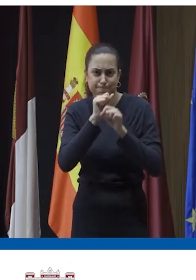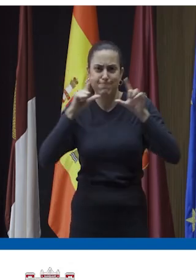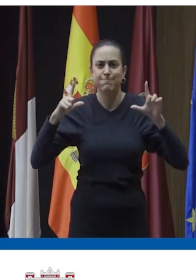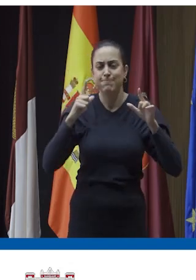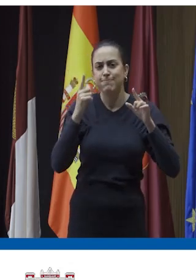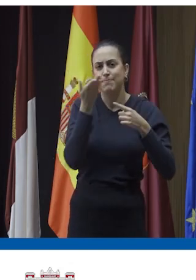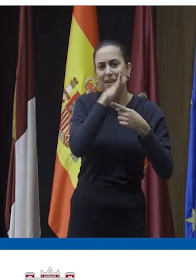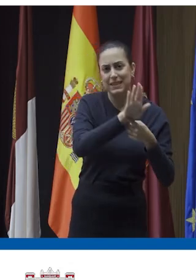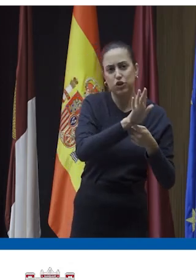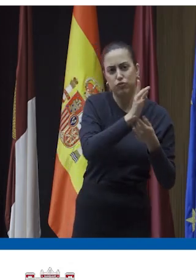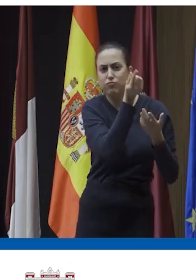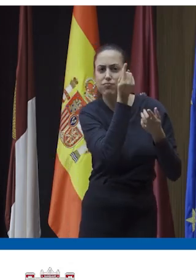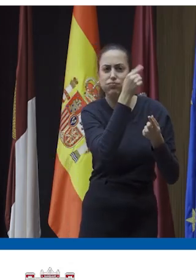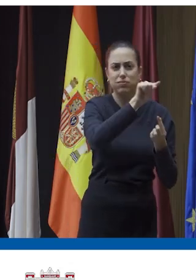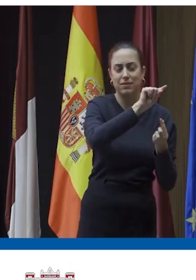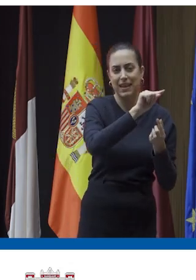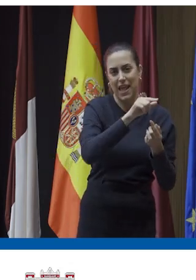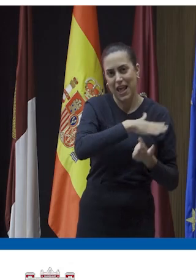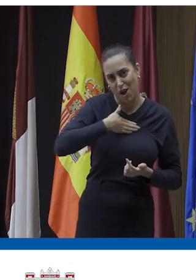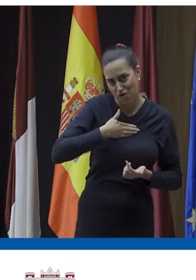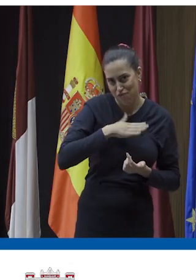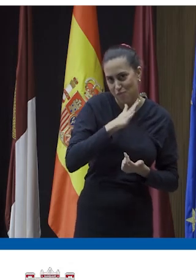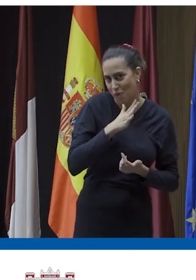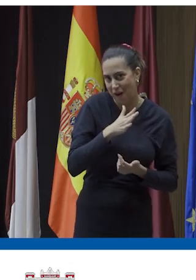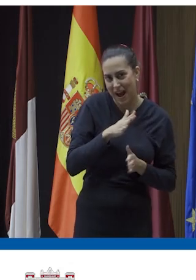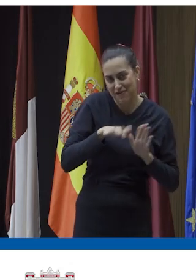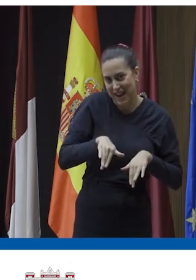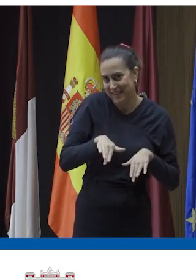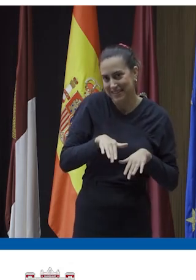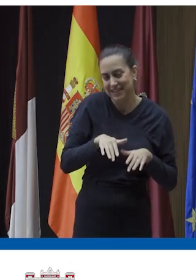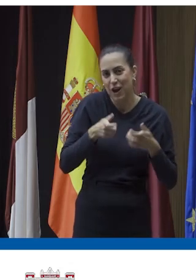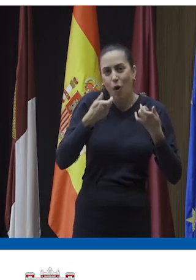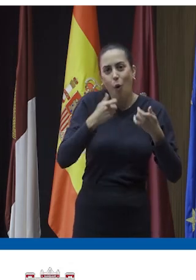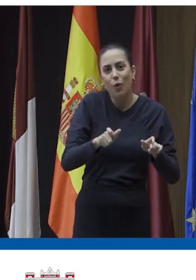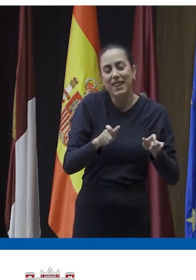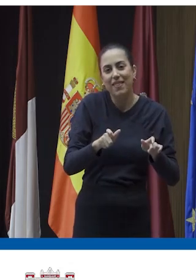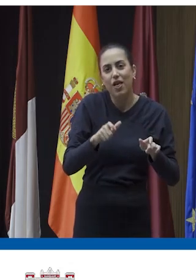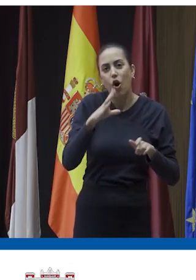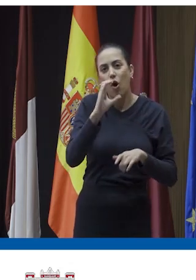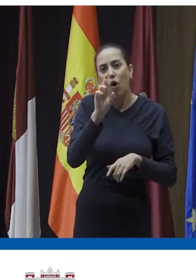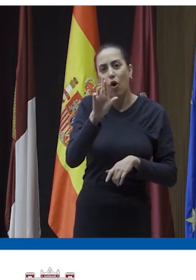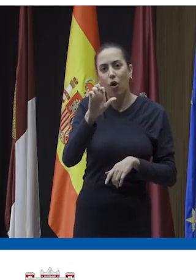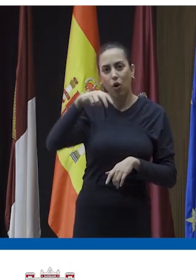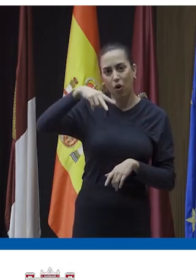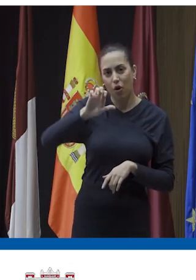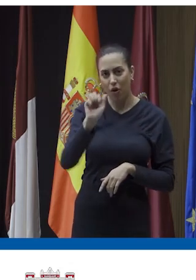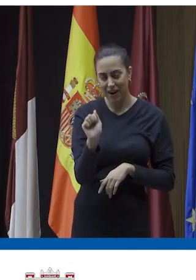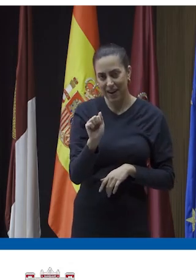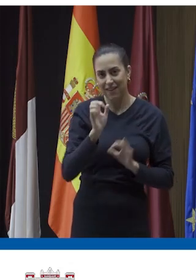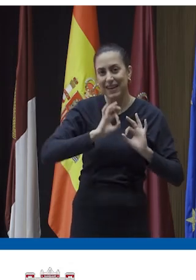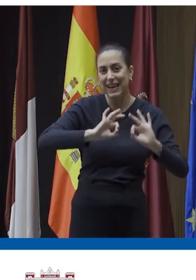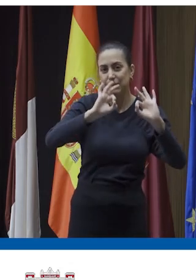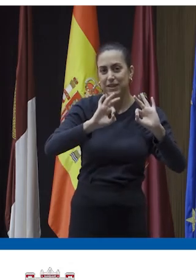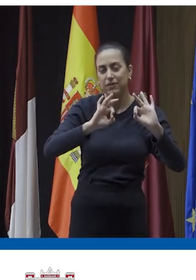que lo corrijo, porque donde es responsable de la unidad de córnea en la especialidad